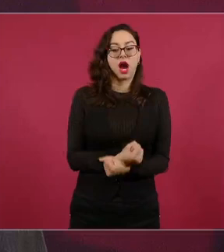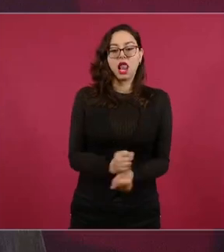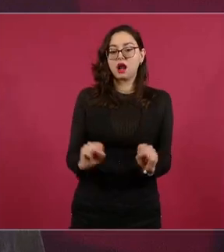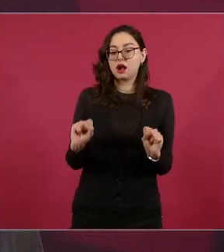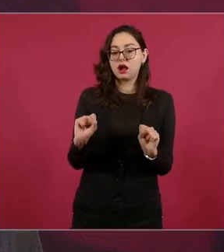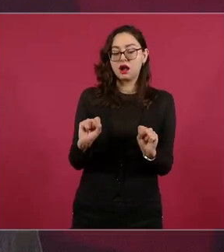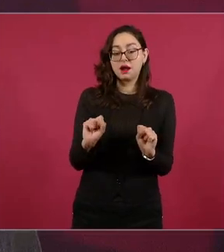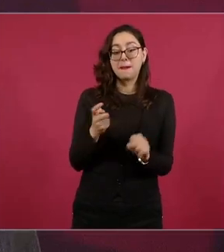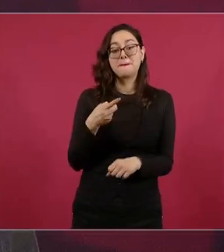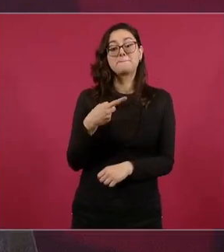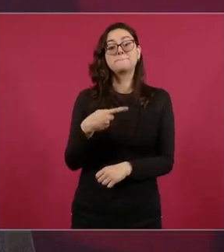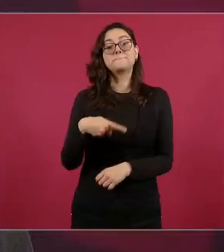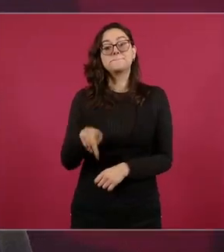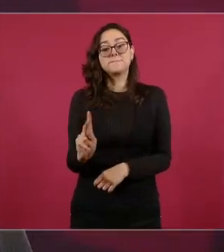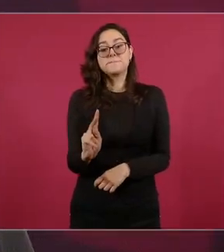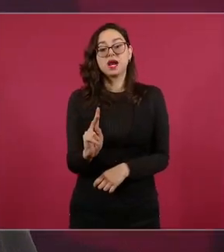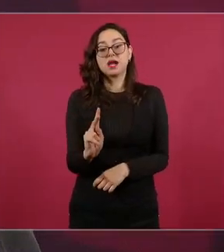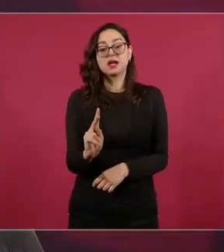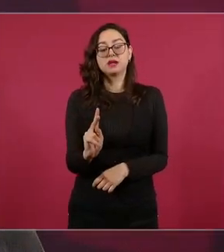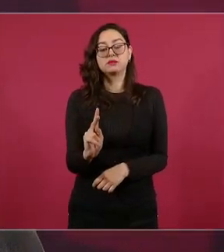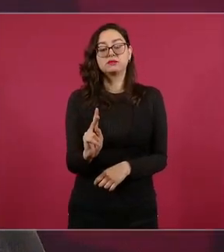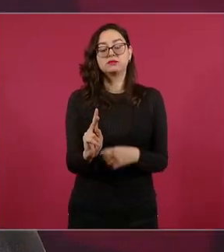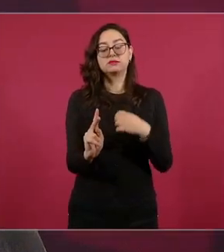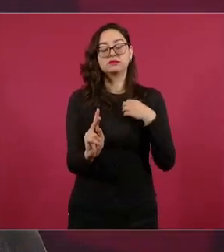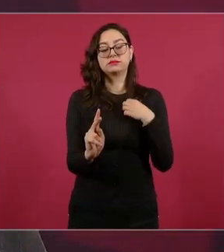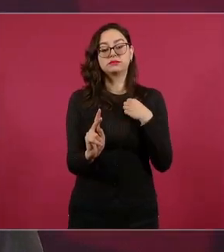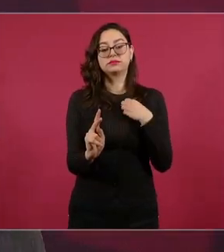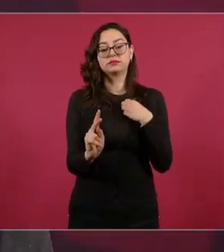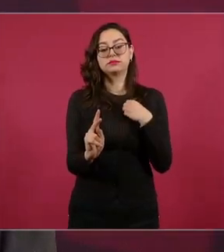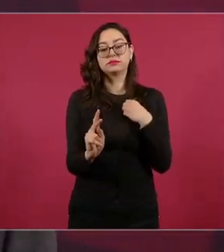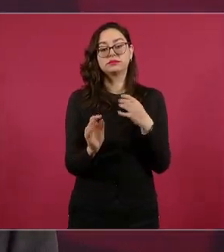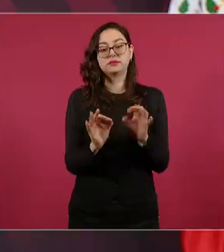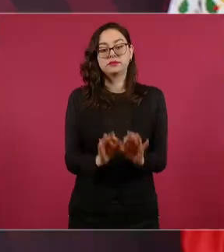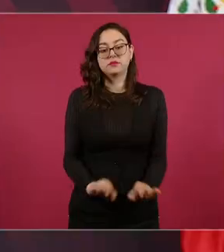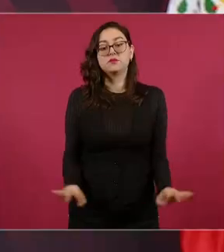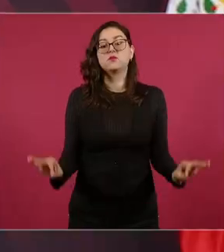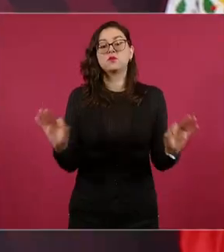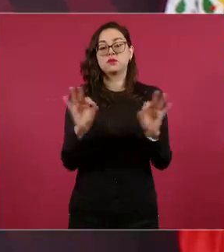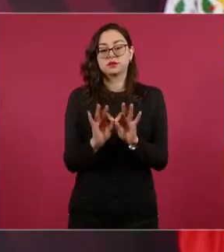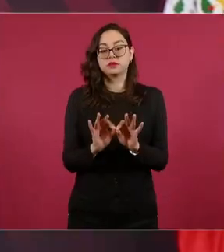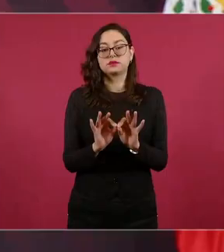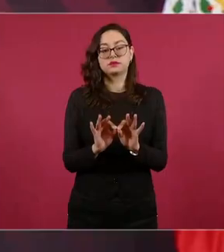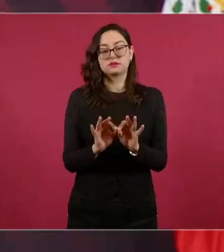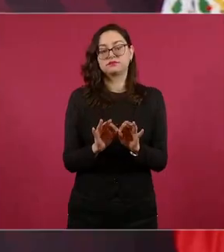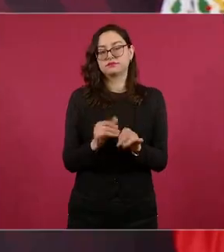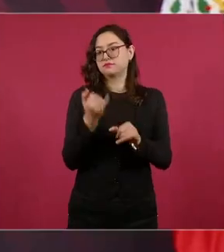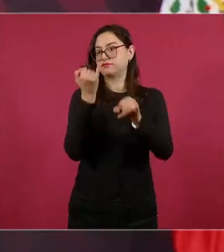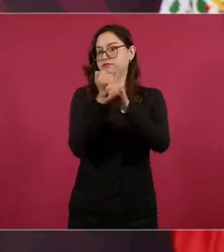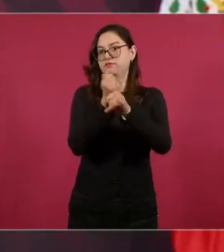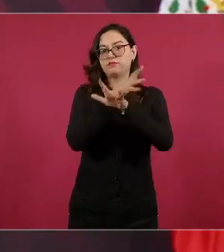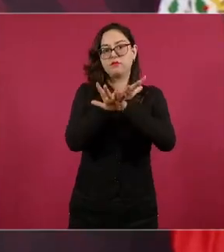es necesario que todos sepamos.